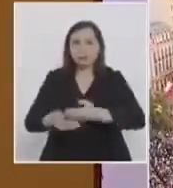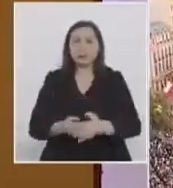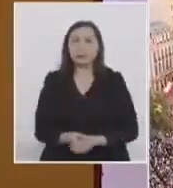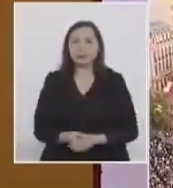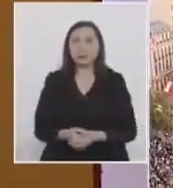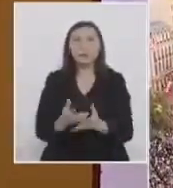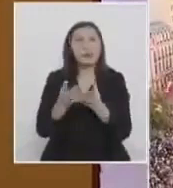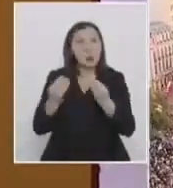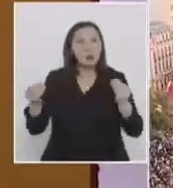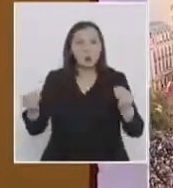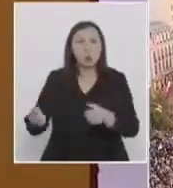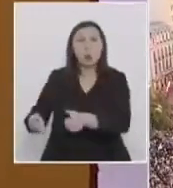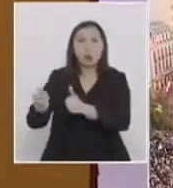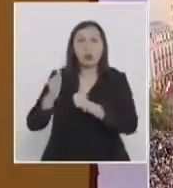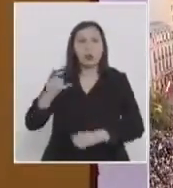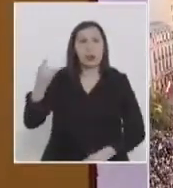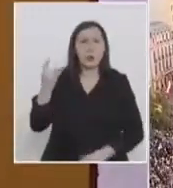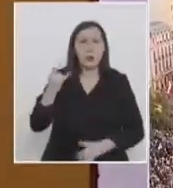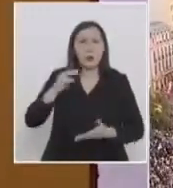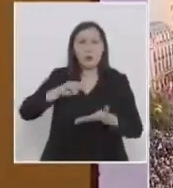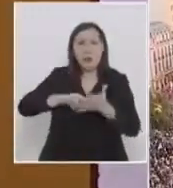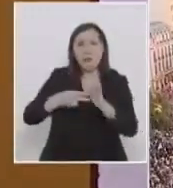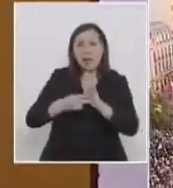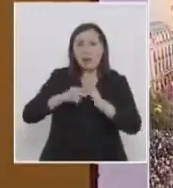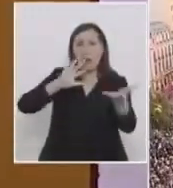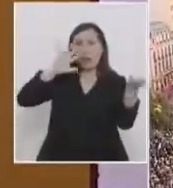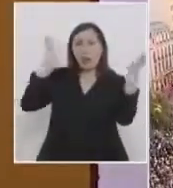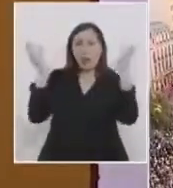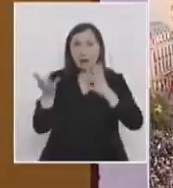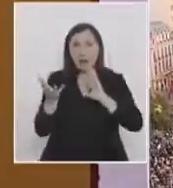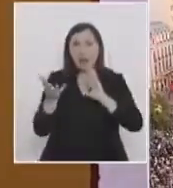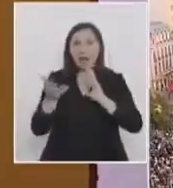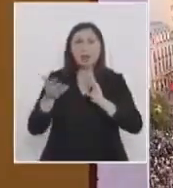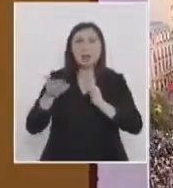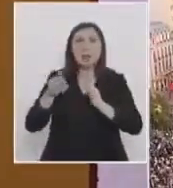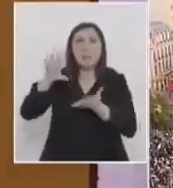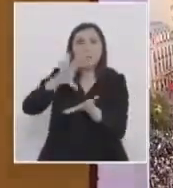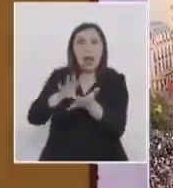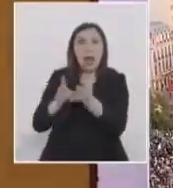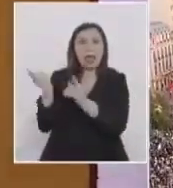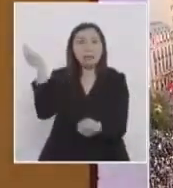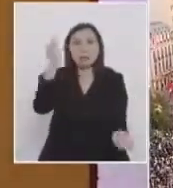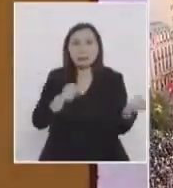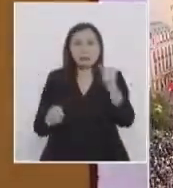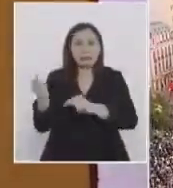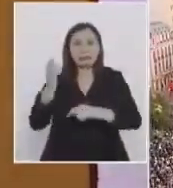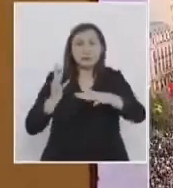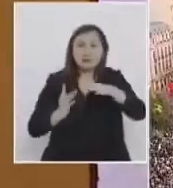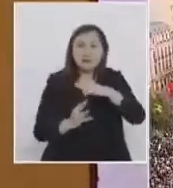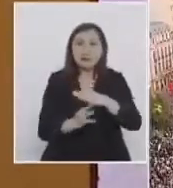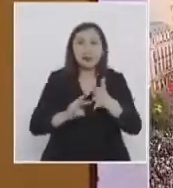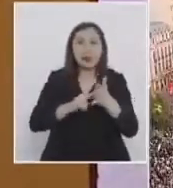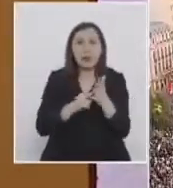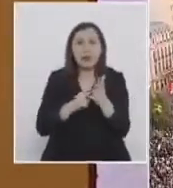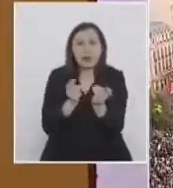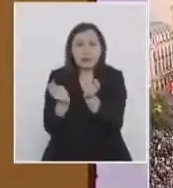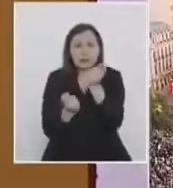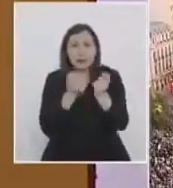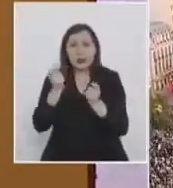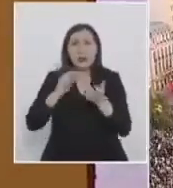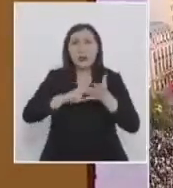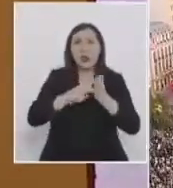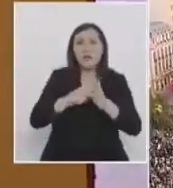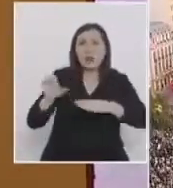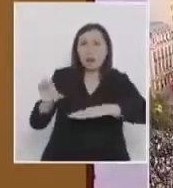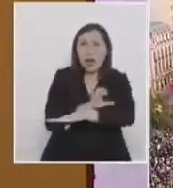Son tantos los desafíos, la emergencia climática, los procesos migratorios, la globalización económica, la crisis energética,